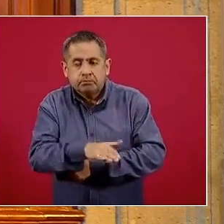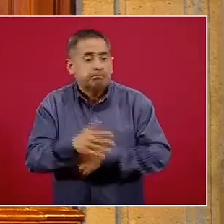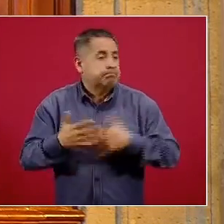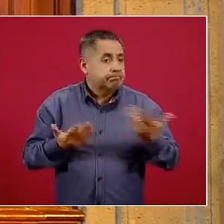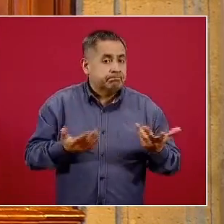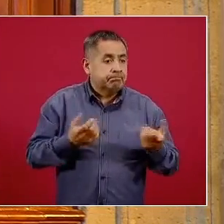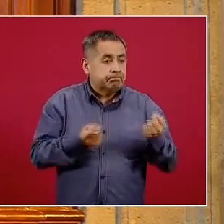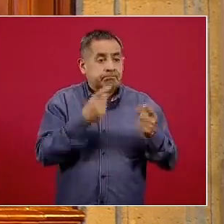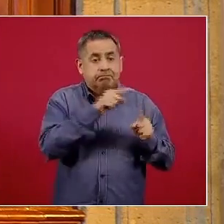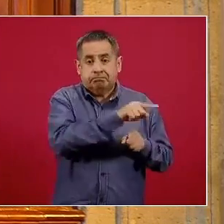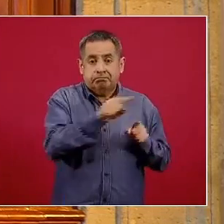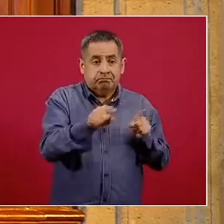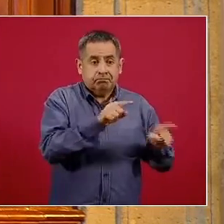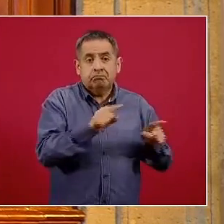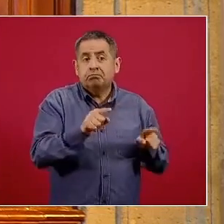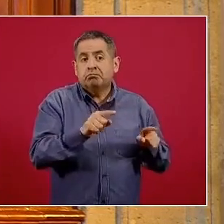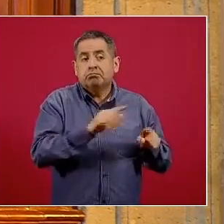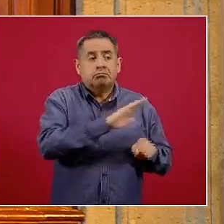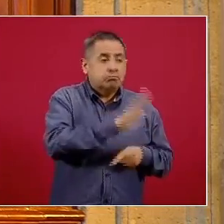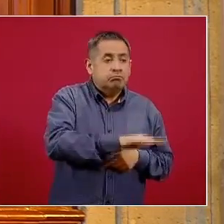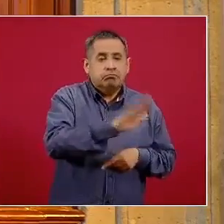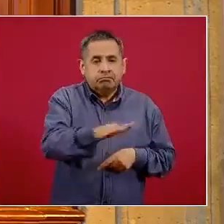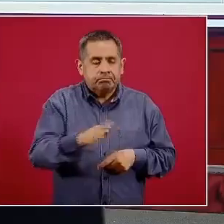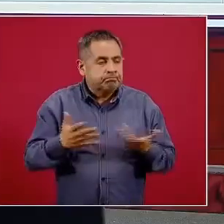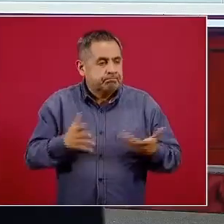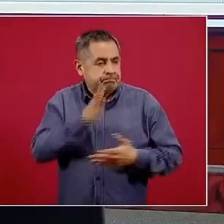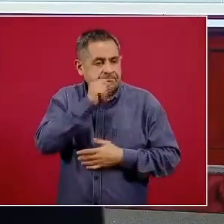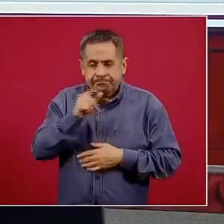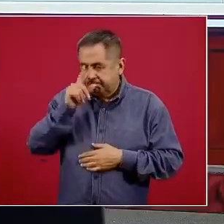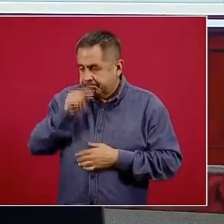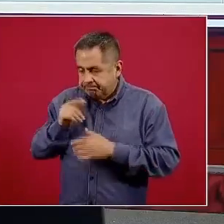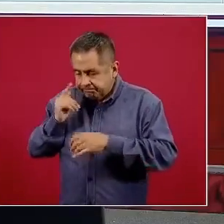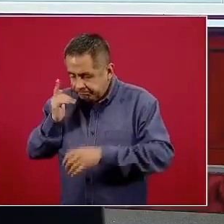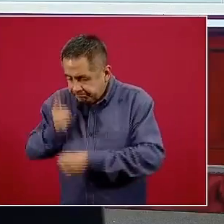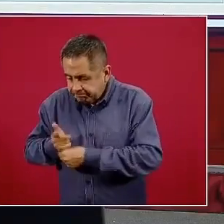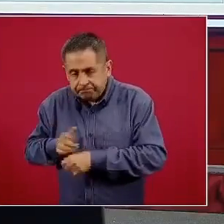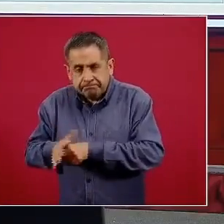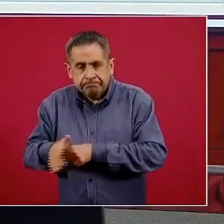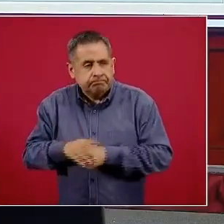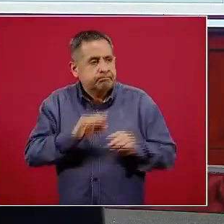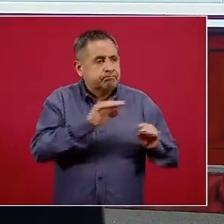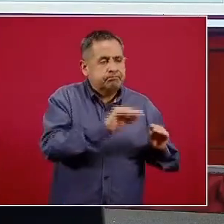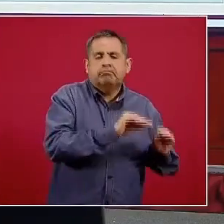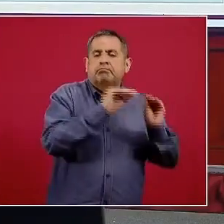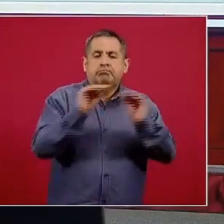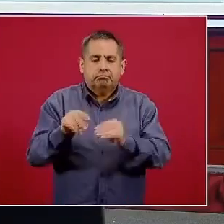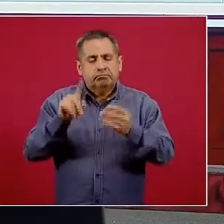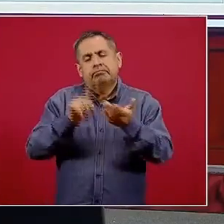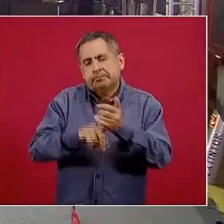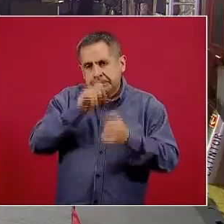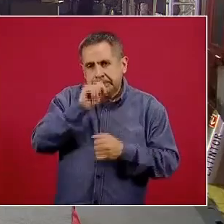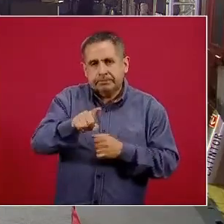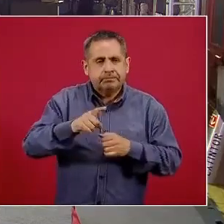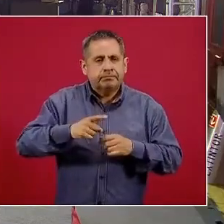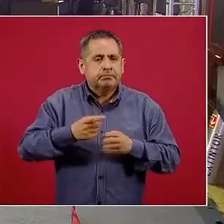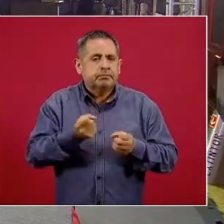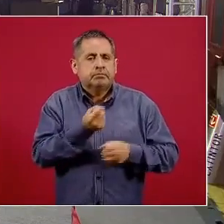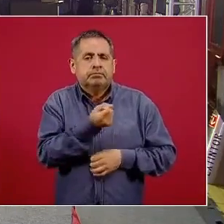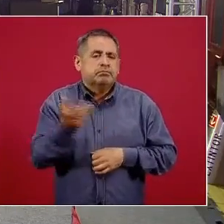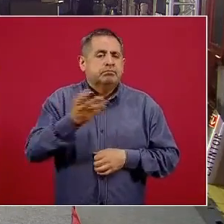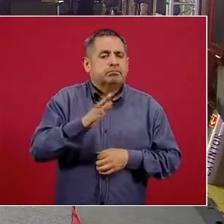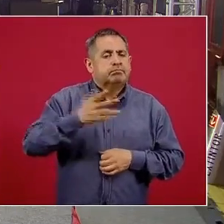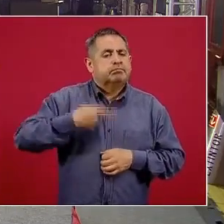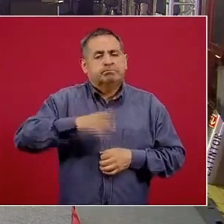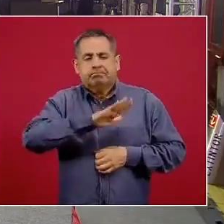que de estos dos grupos fallecieron, entonces también entran a la estimación como defunciones sospechosas, entran a la